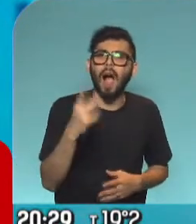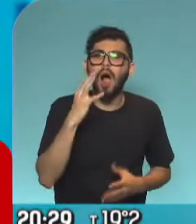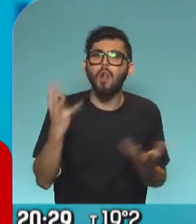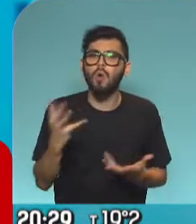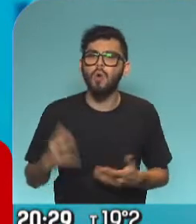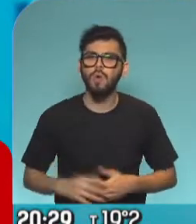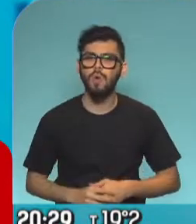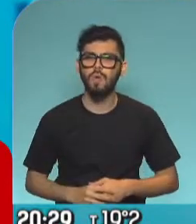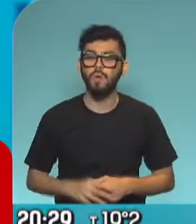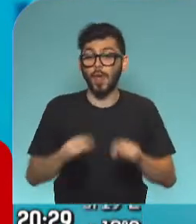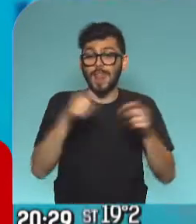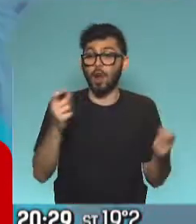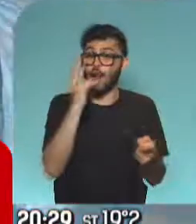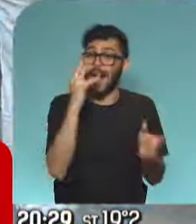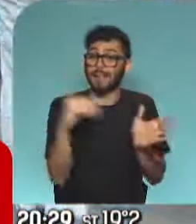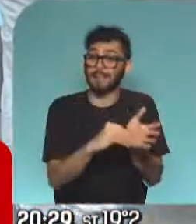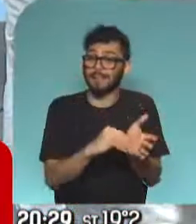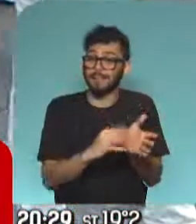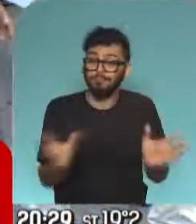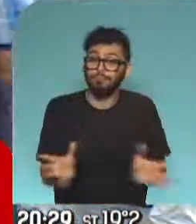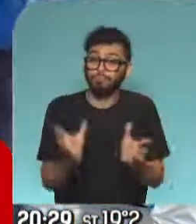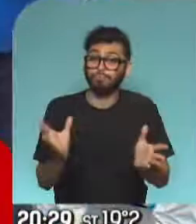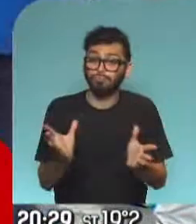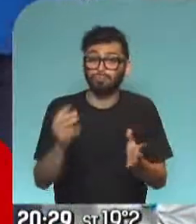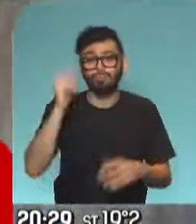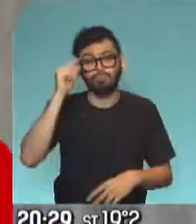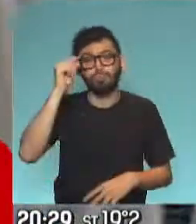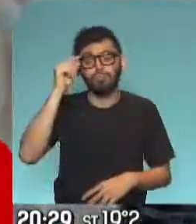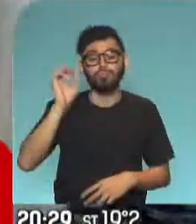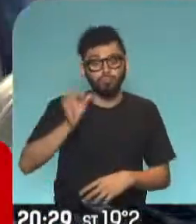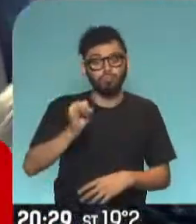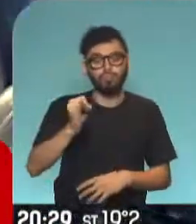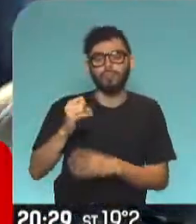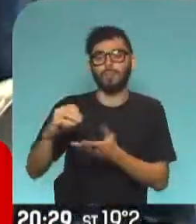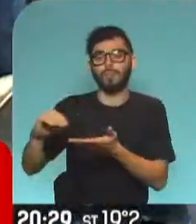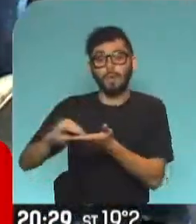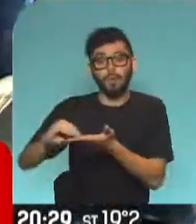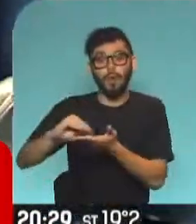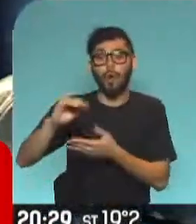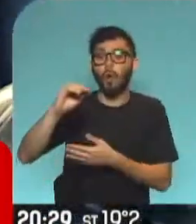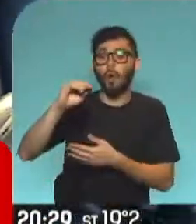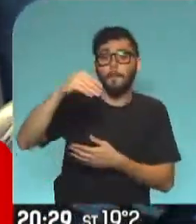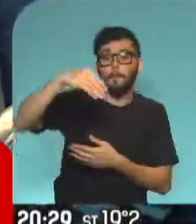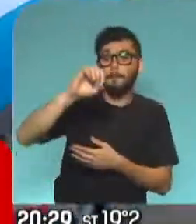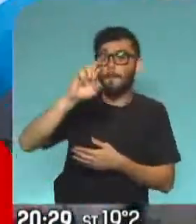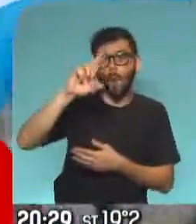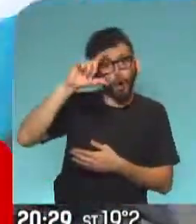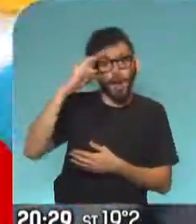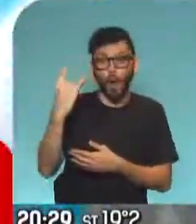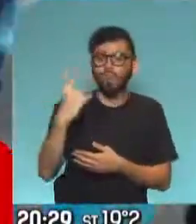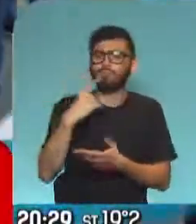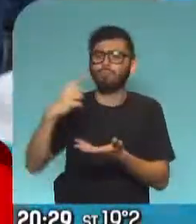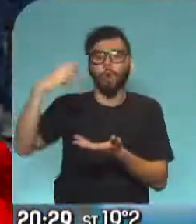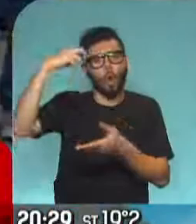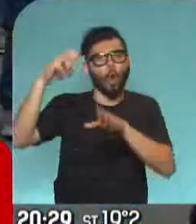convocatoria siento y me decía diputado por lo que estaba trabajando en un programa un proyecto de repudio en el congreso nacional